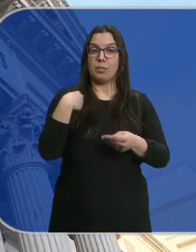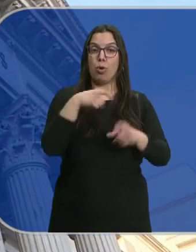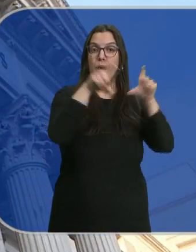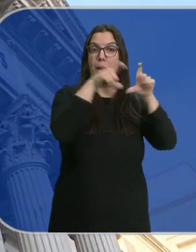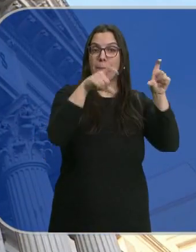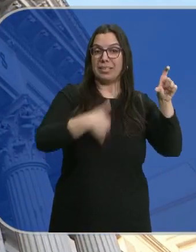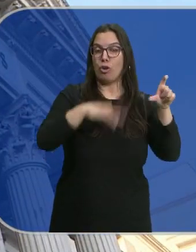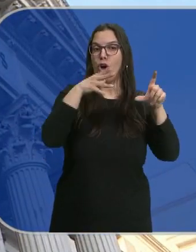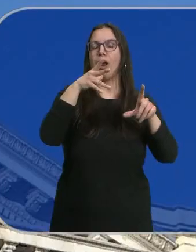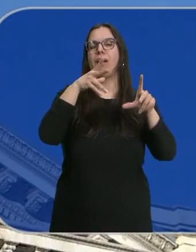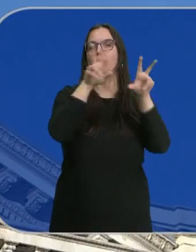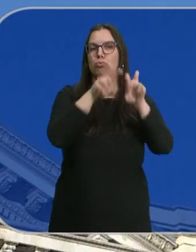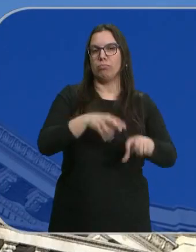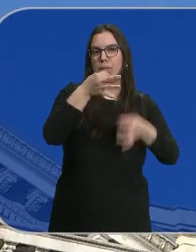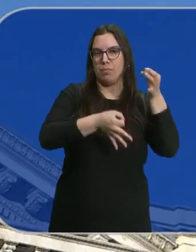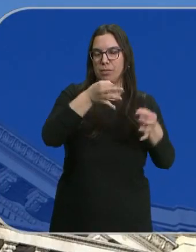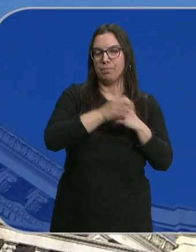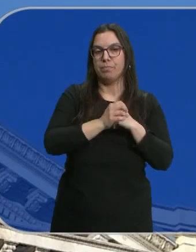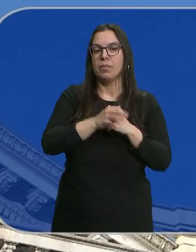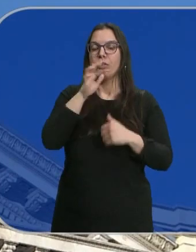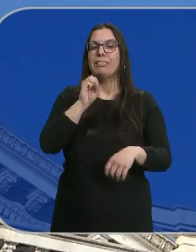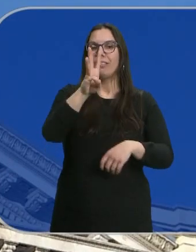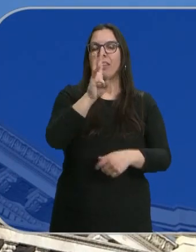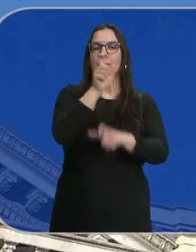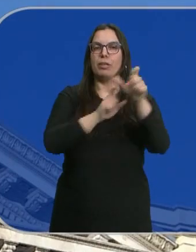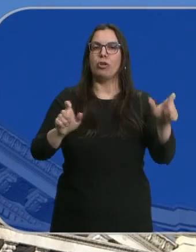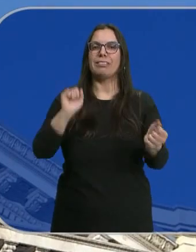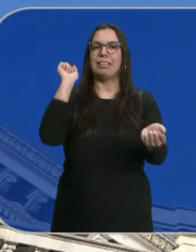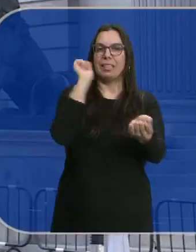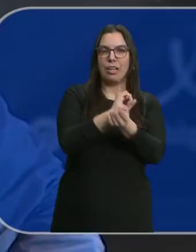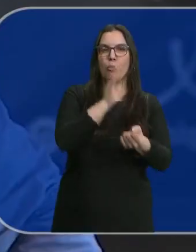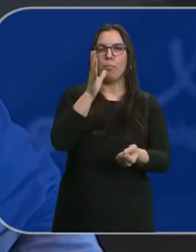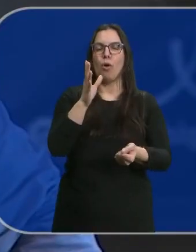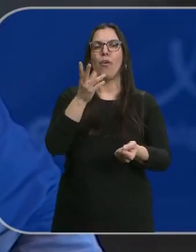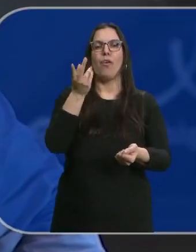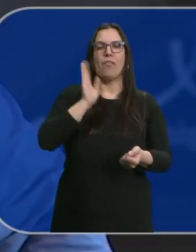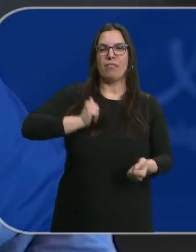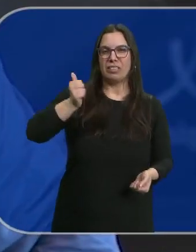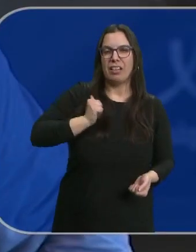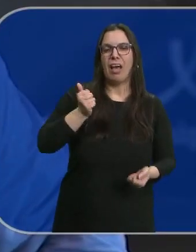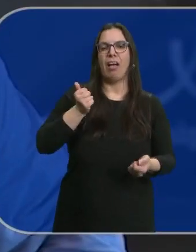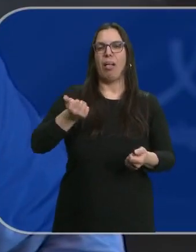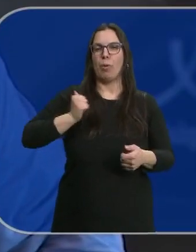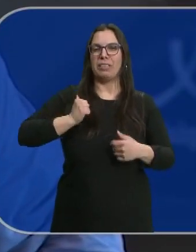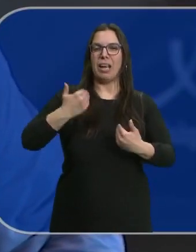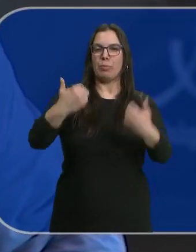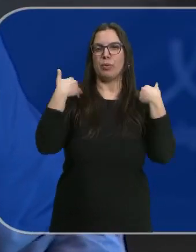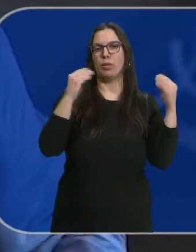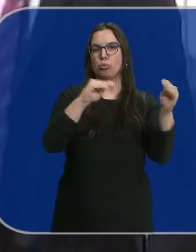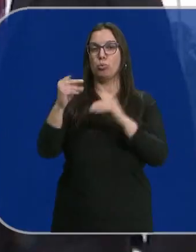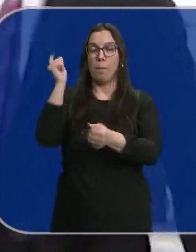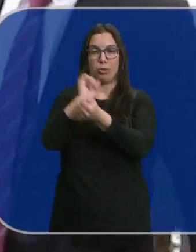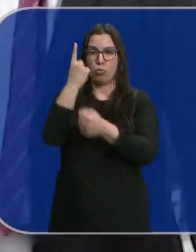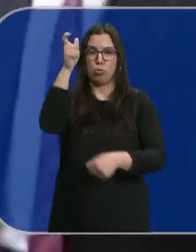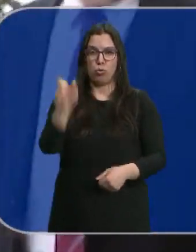investigando. Por el momento la trama deja 13 detenidos con cargos de cohecho, falsedad, blanqueo y tráfico de influencias. Aunque solo uno se encuentra